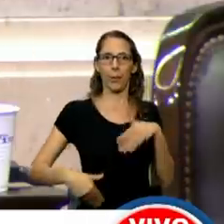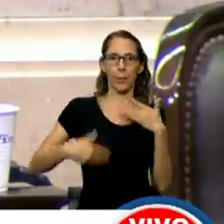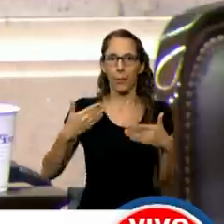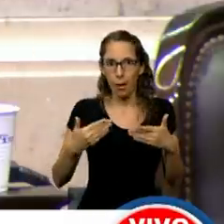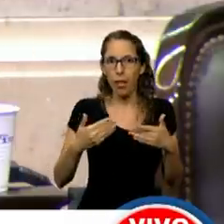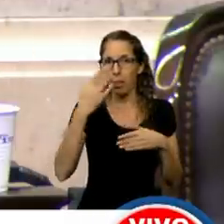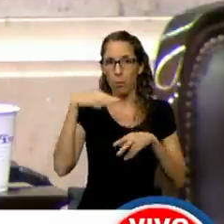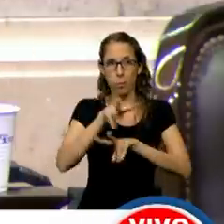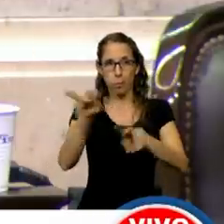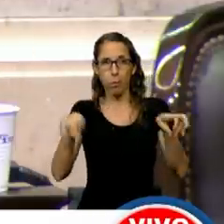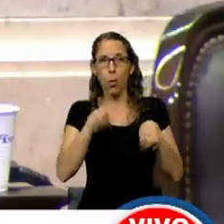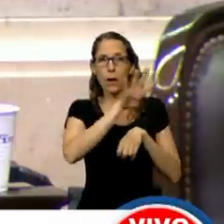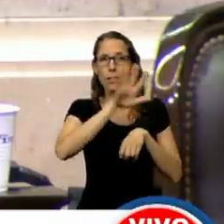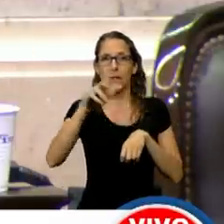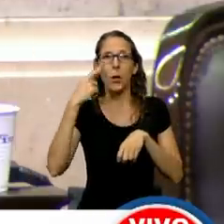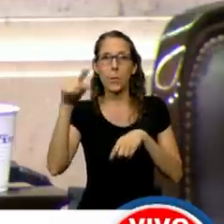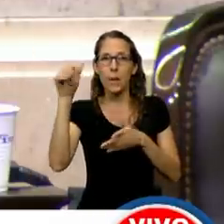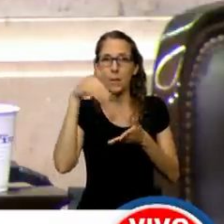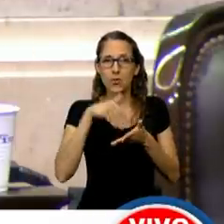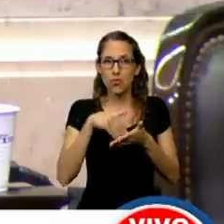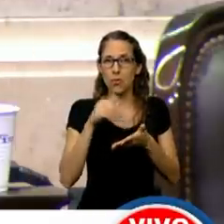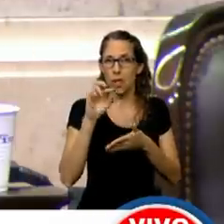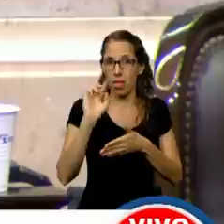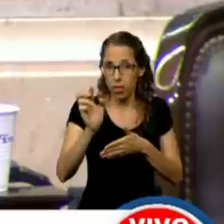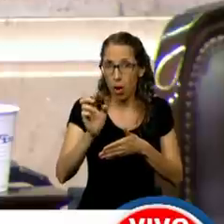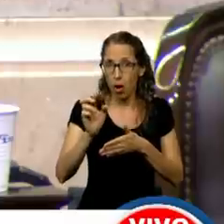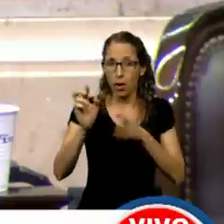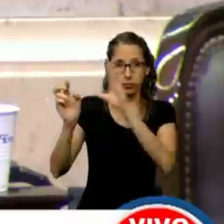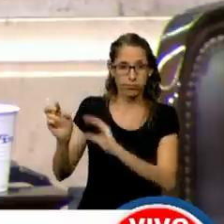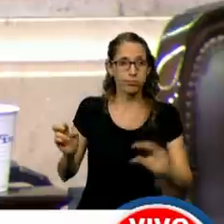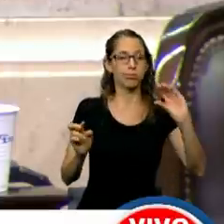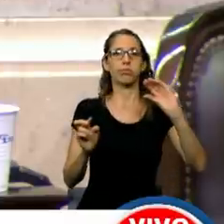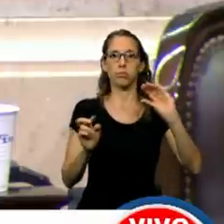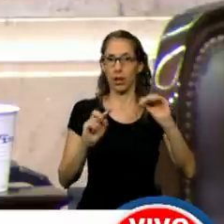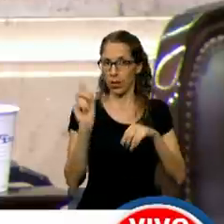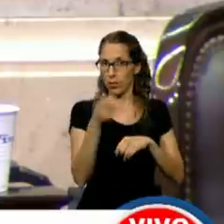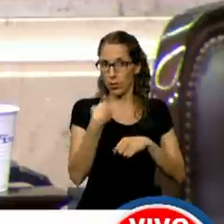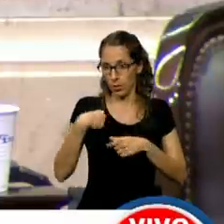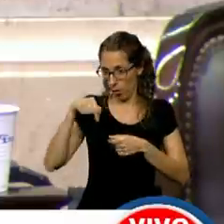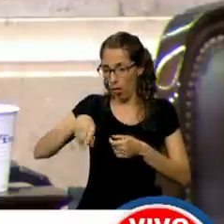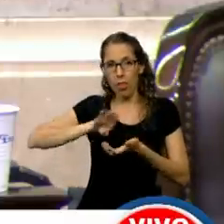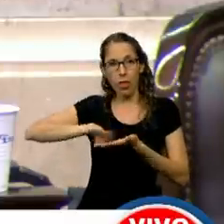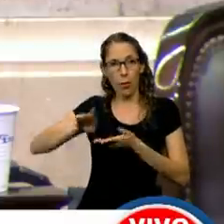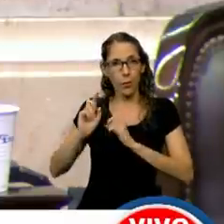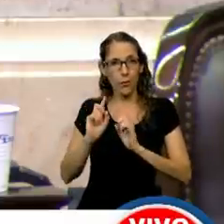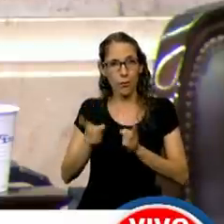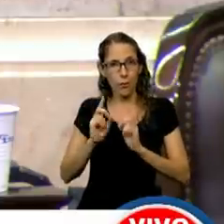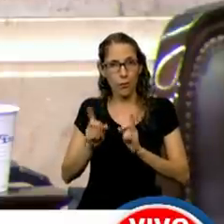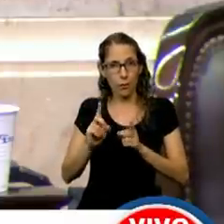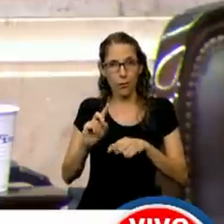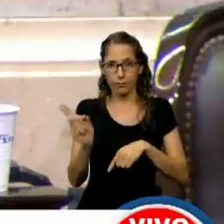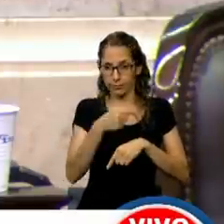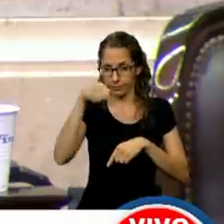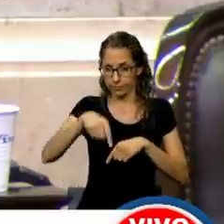45 mil millones de dólares y esta deuda que tenemos que pagar durante el ejercicio